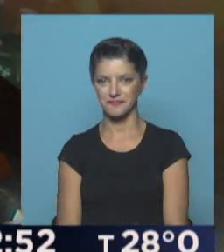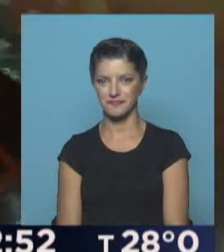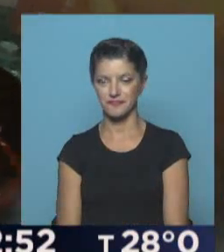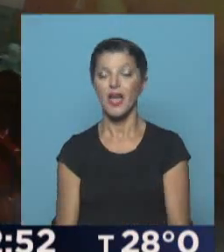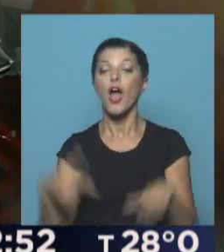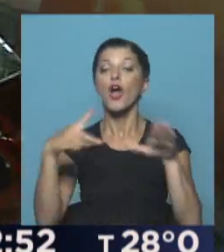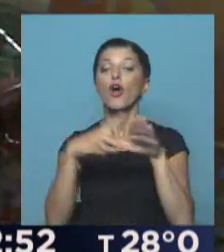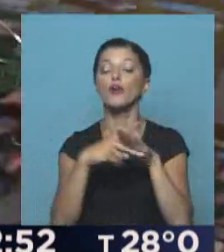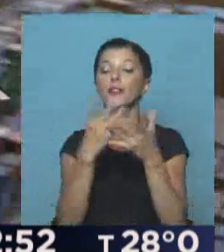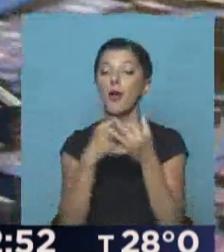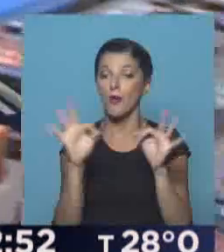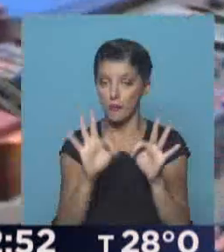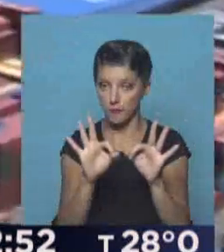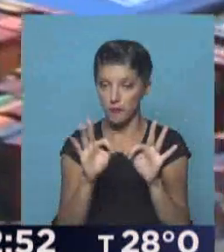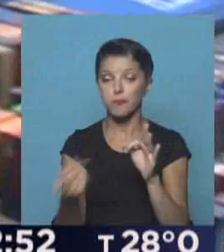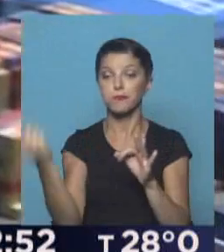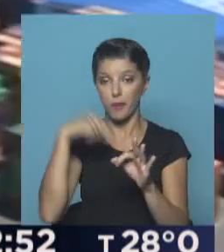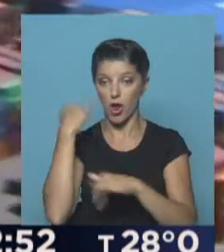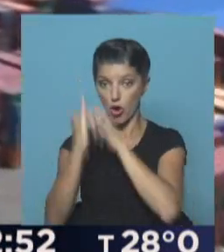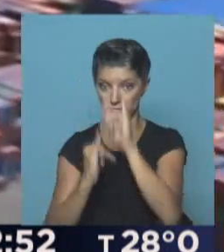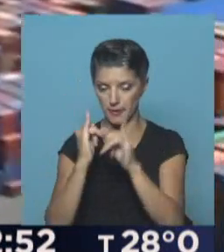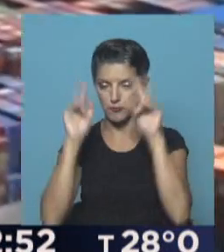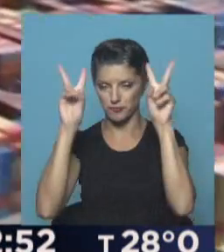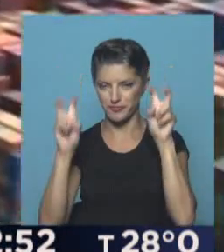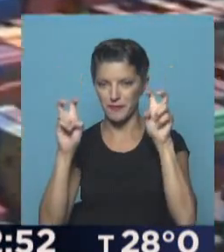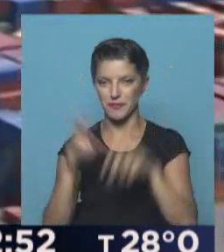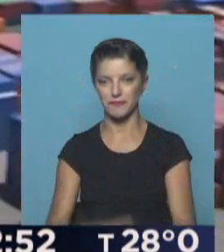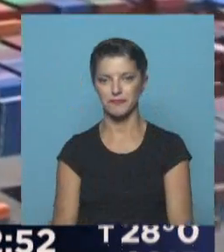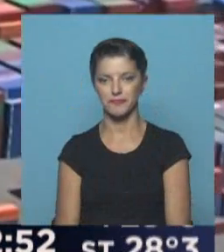Cuando regresemos, los siguientes temas.